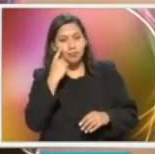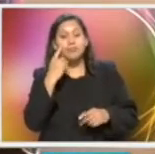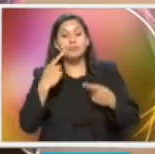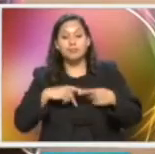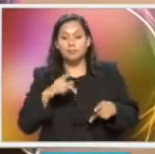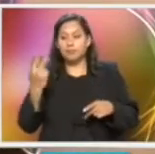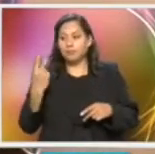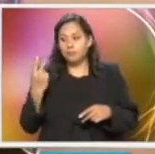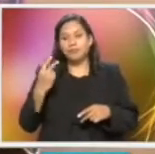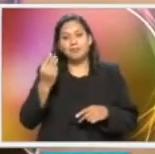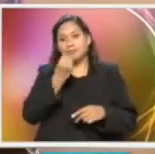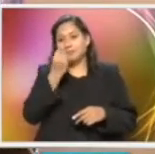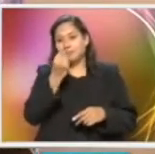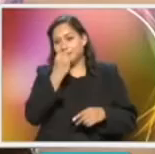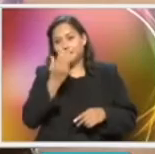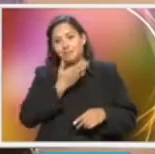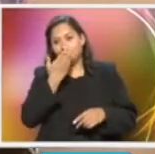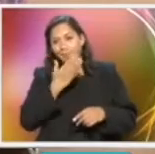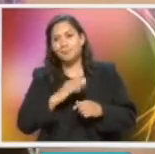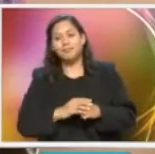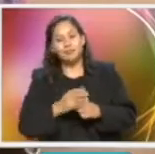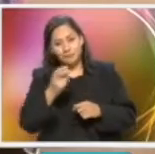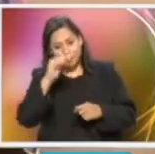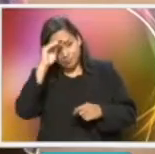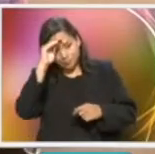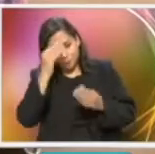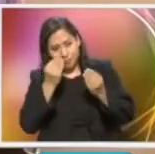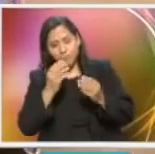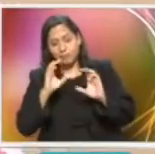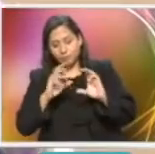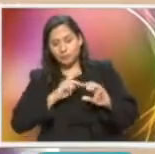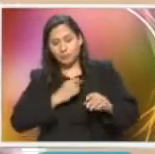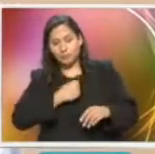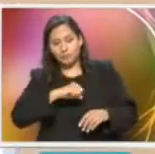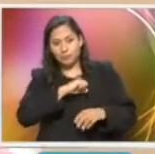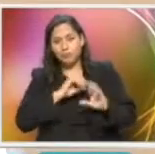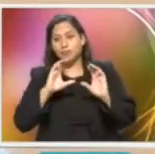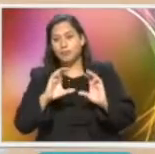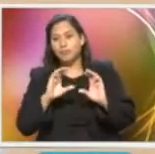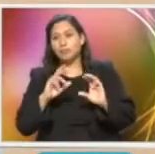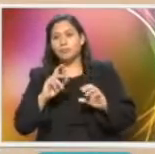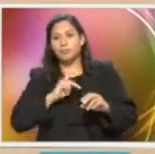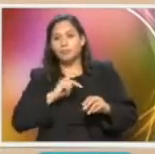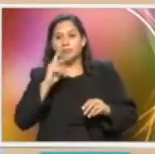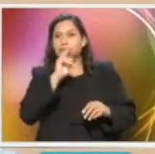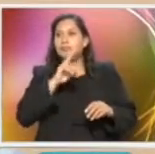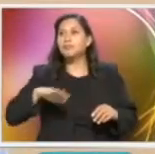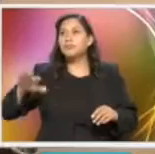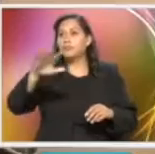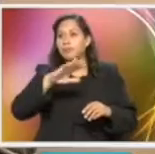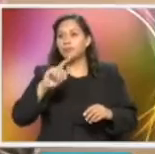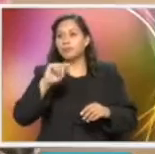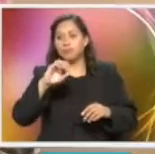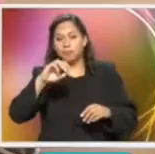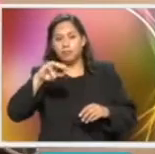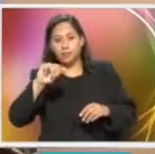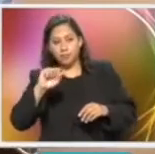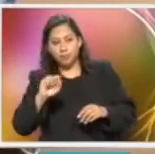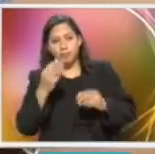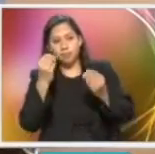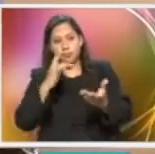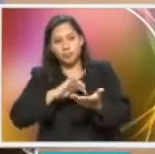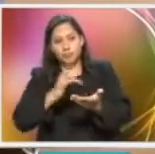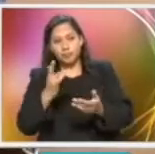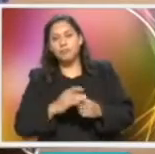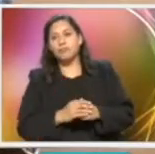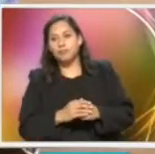hay que reconocerlo. Claro, la reflexión es importante, hay que cuidar nuestra salud y hay que cuidar, claro está, nuestro medio ambiente. Tomás Severino, muchas